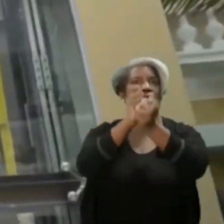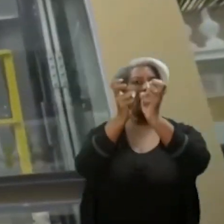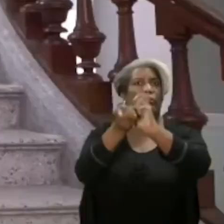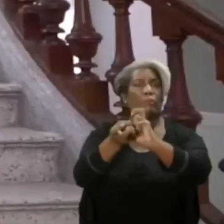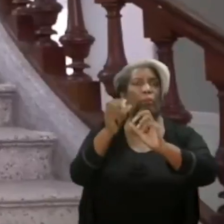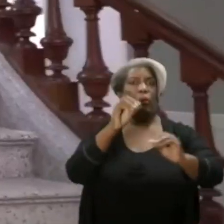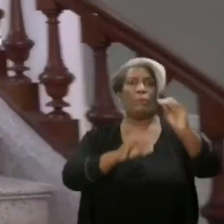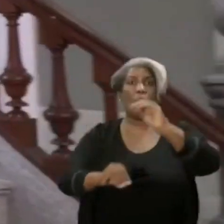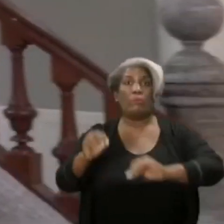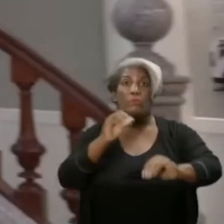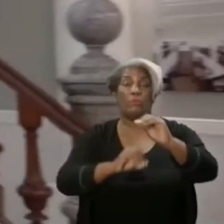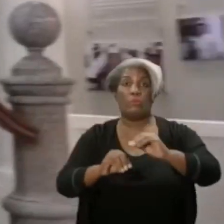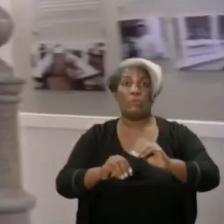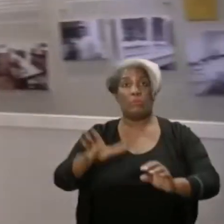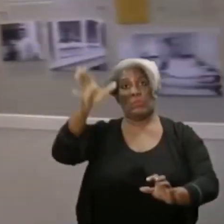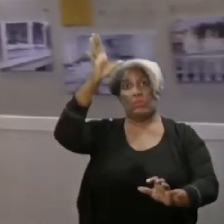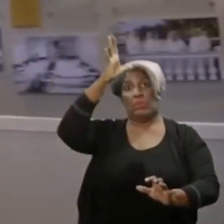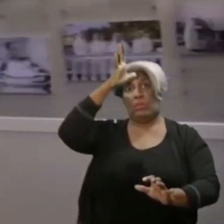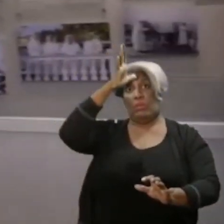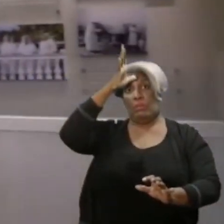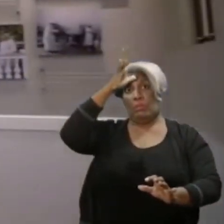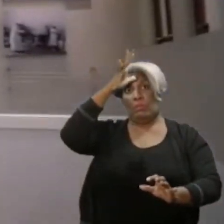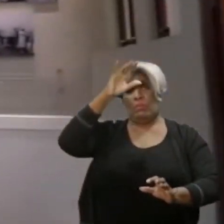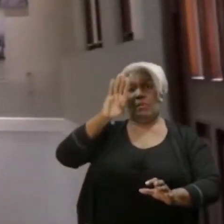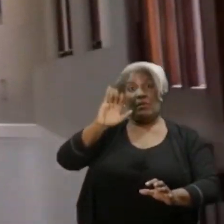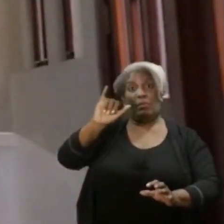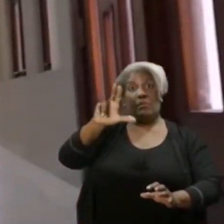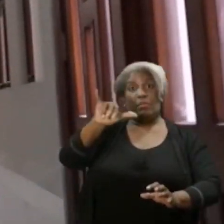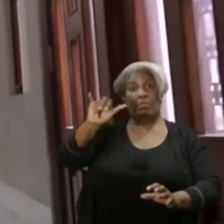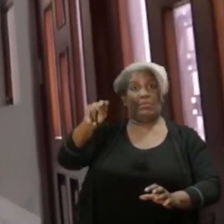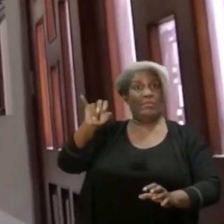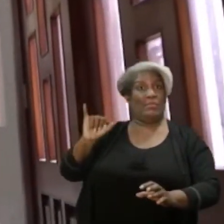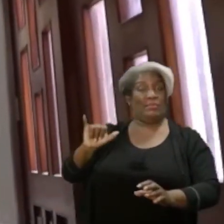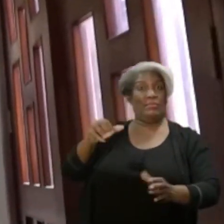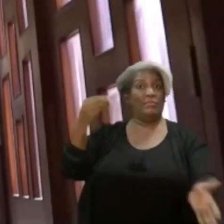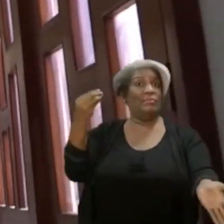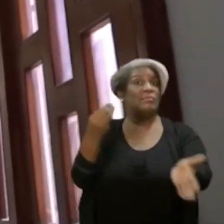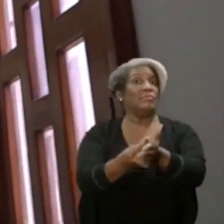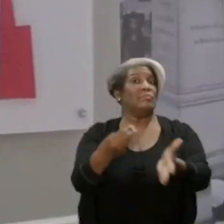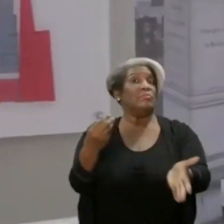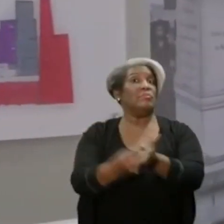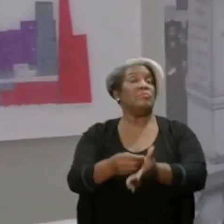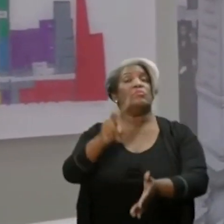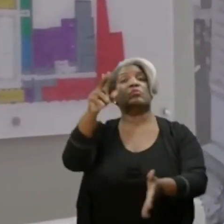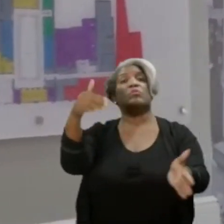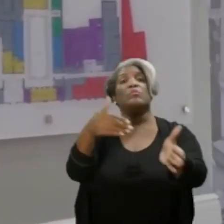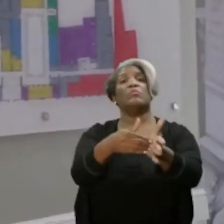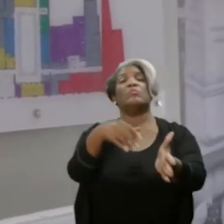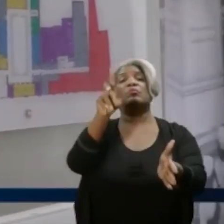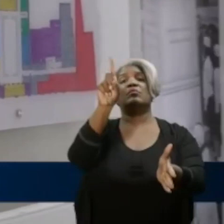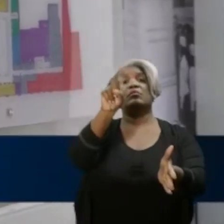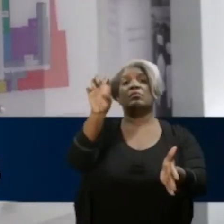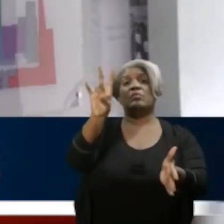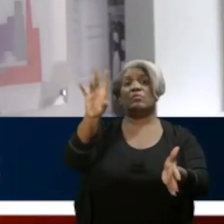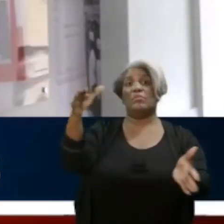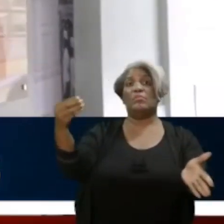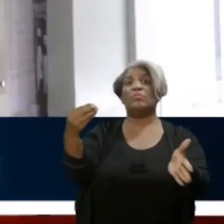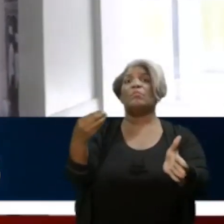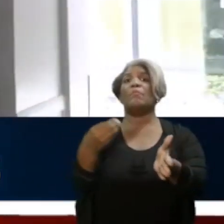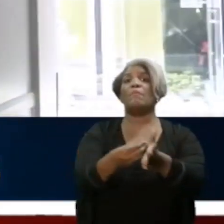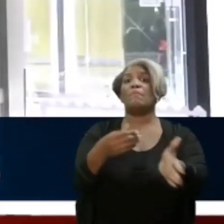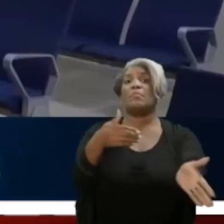Padre Villini, que llevaba en reparación desde hace 4 años, con una inversión de 2.175 millones de